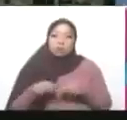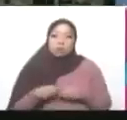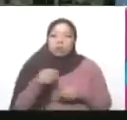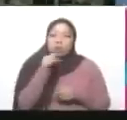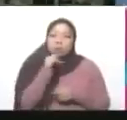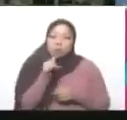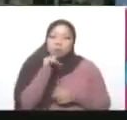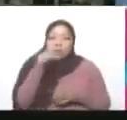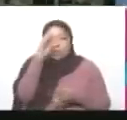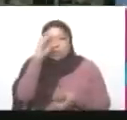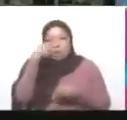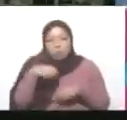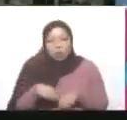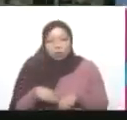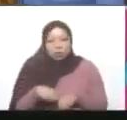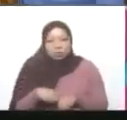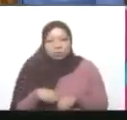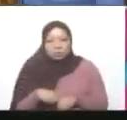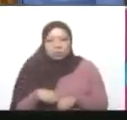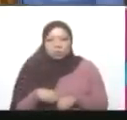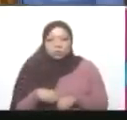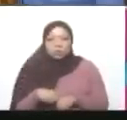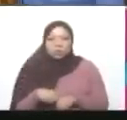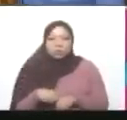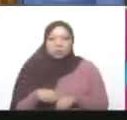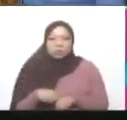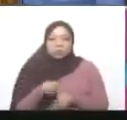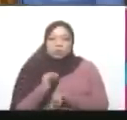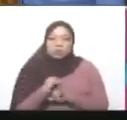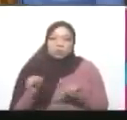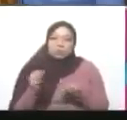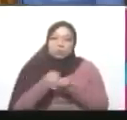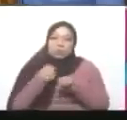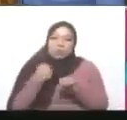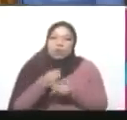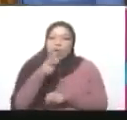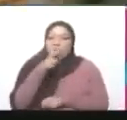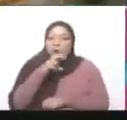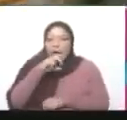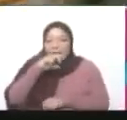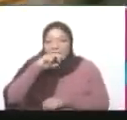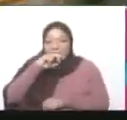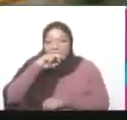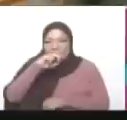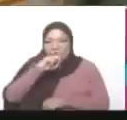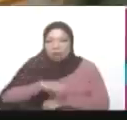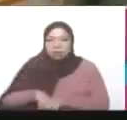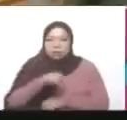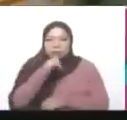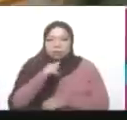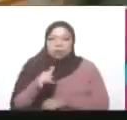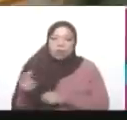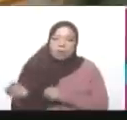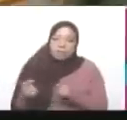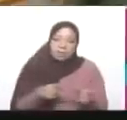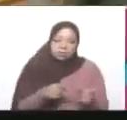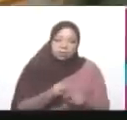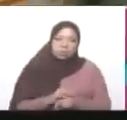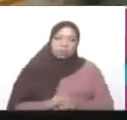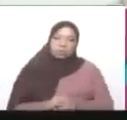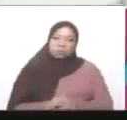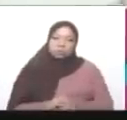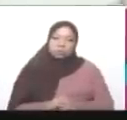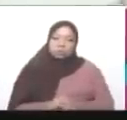cray feller se acuerdan Ah antes tuvo que nos odiaba feller nos amenazó con invadirnos